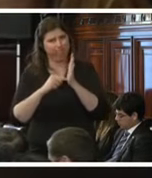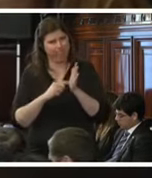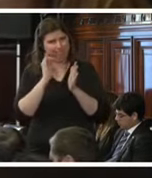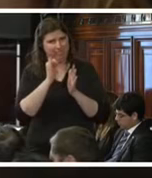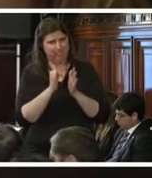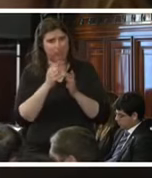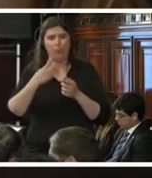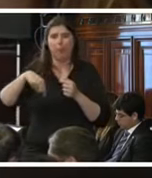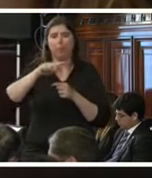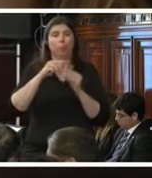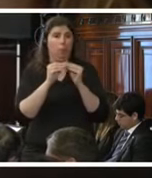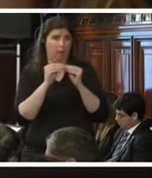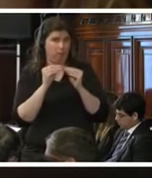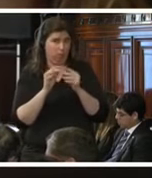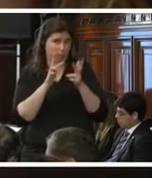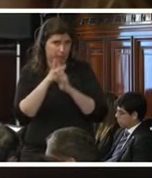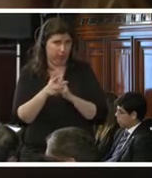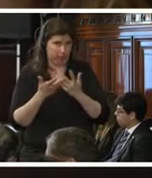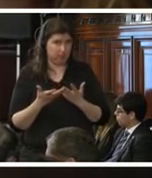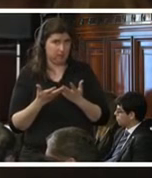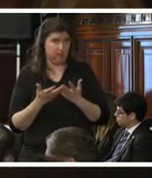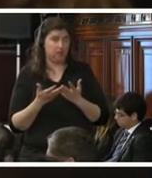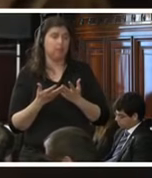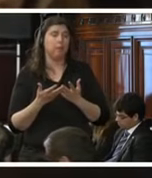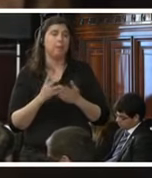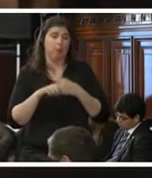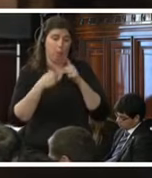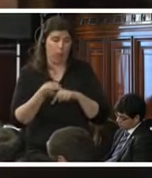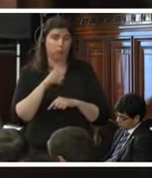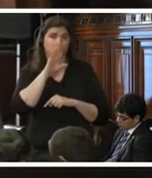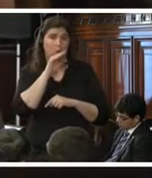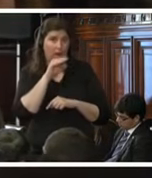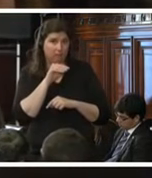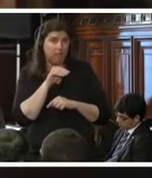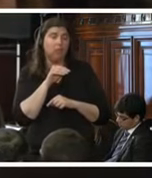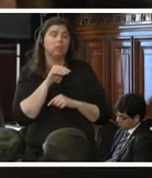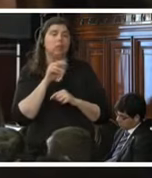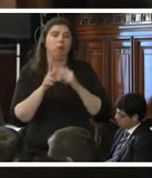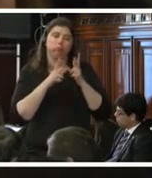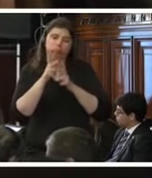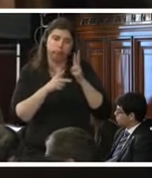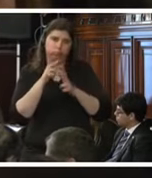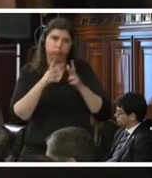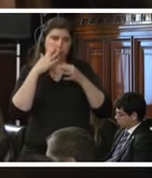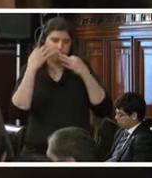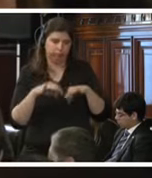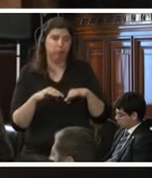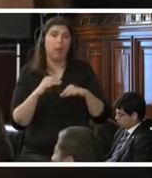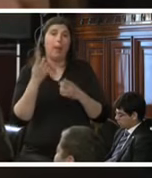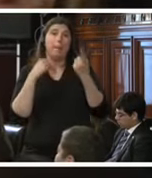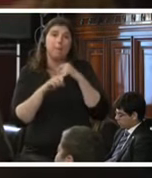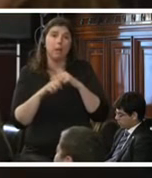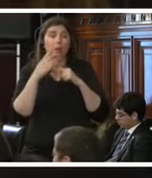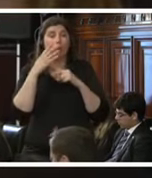los demás compañeros harán uso de sus atribuciones para expedirse con más puntualidad. Pero en